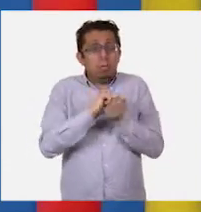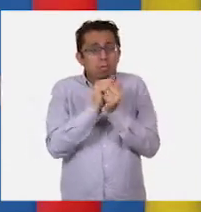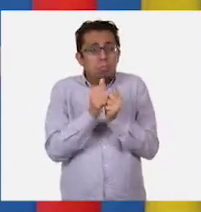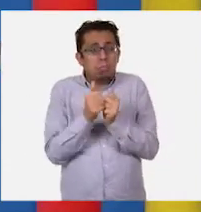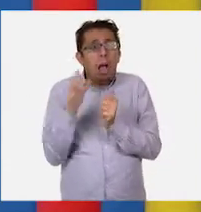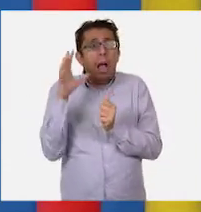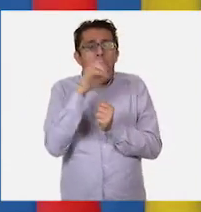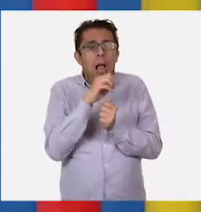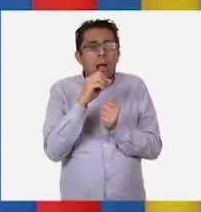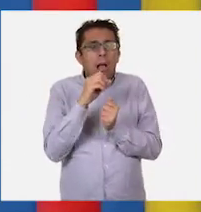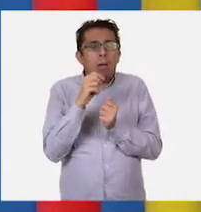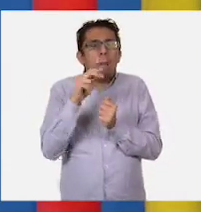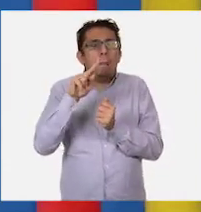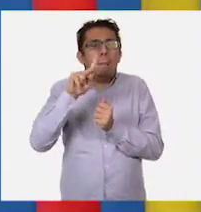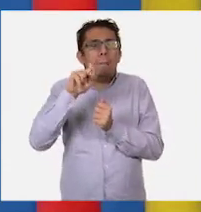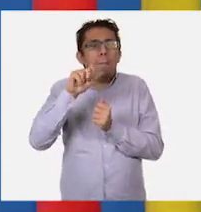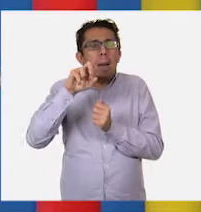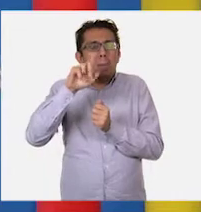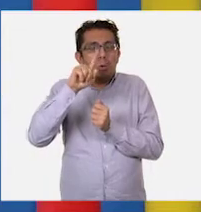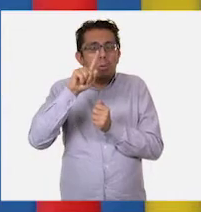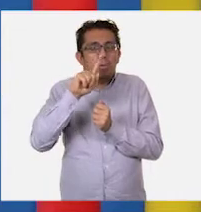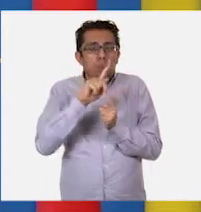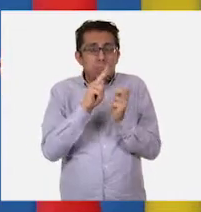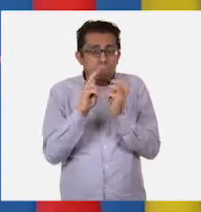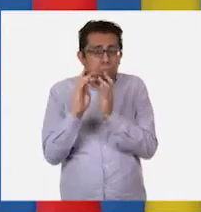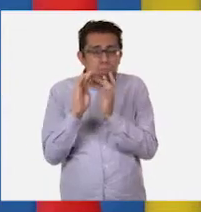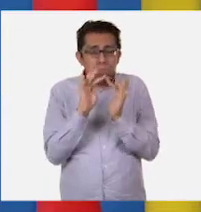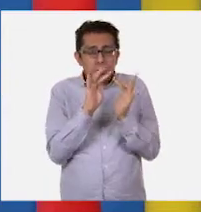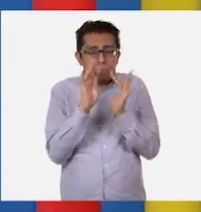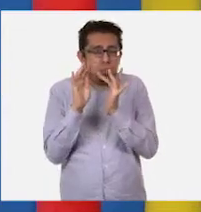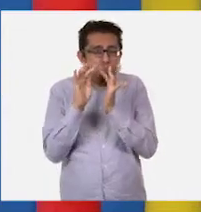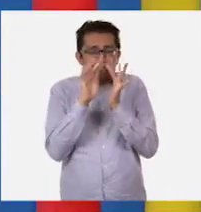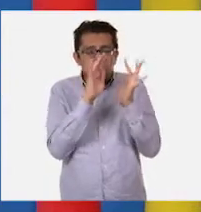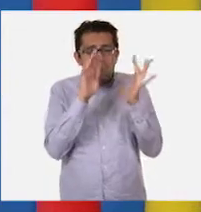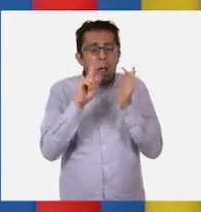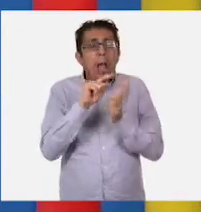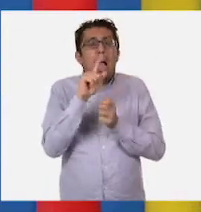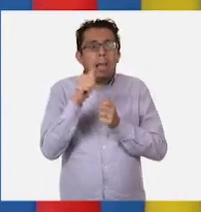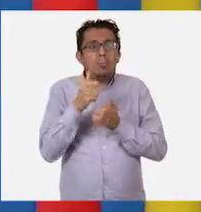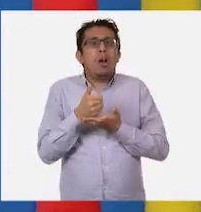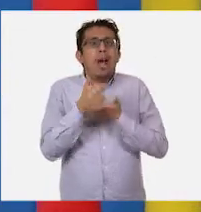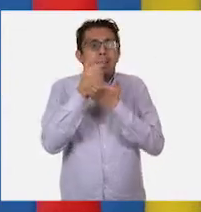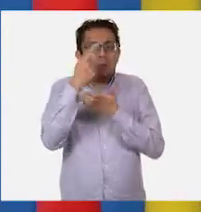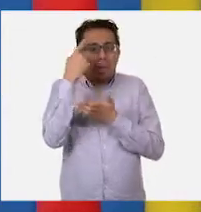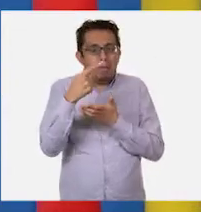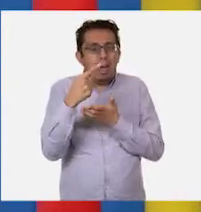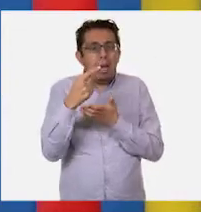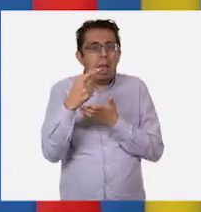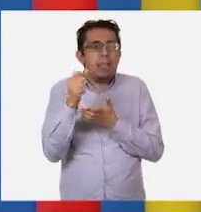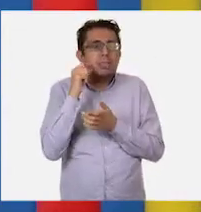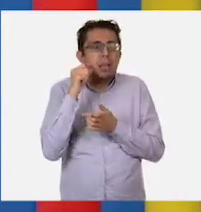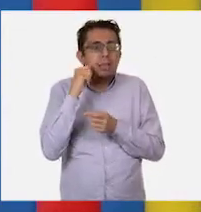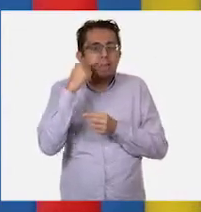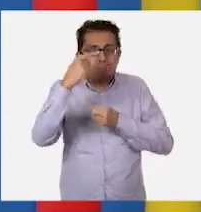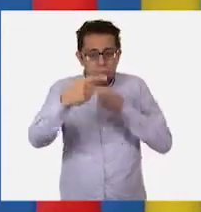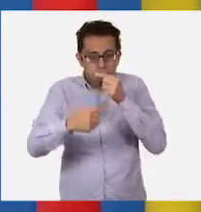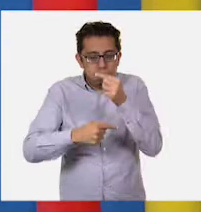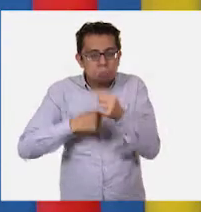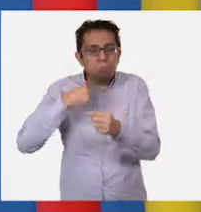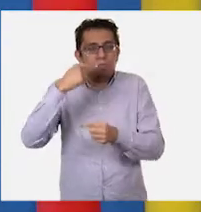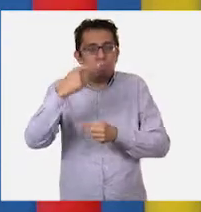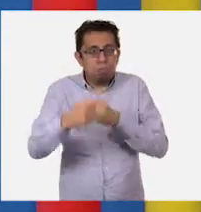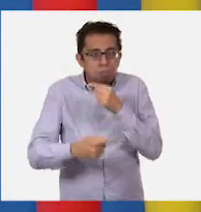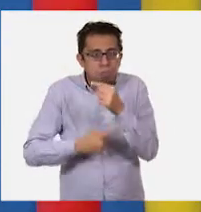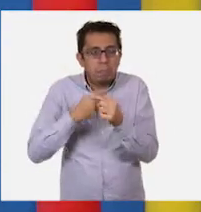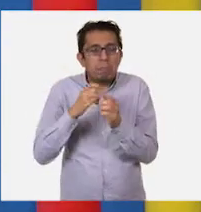como vapor de presión, ¿no? Bien. Y bueno, pues generando así el movimiento de las ruedas. Una máquina representativa es